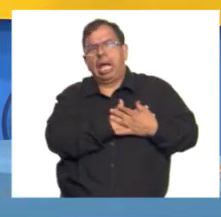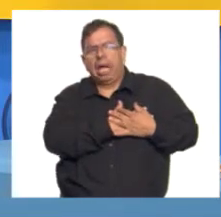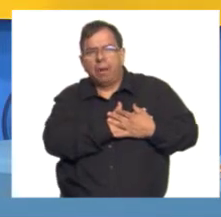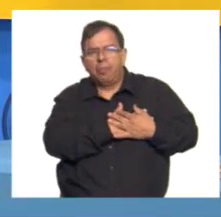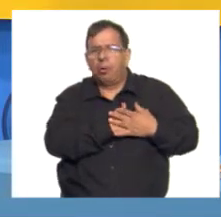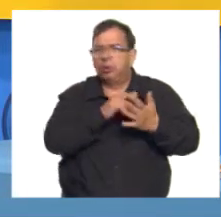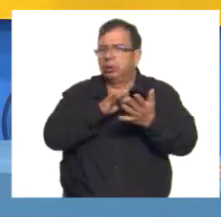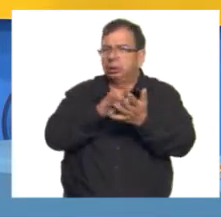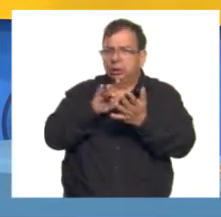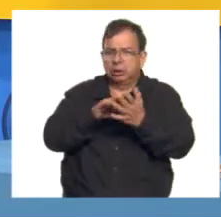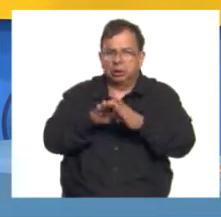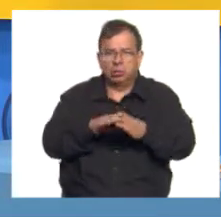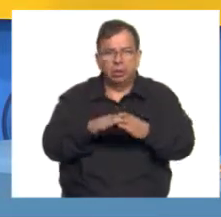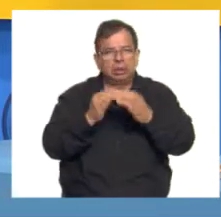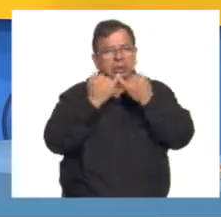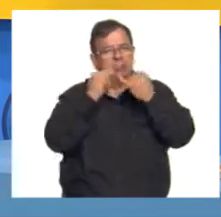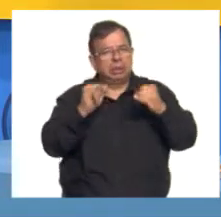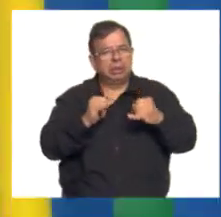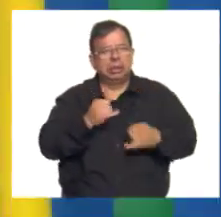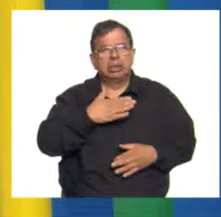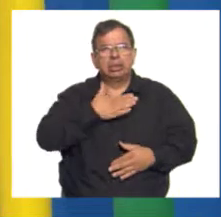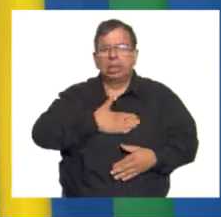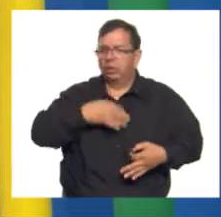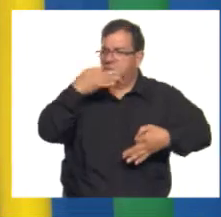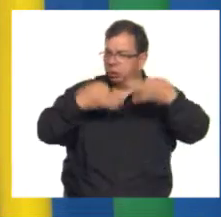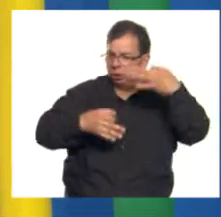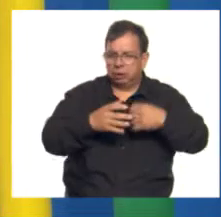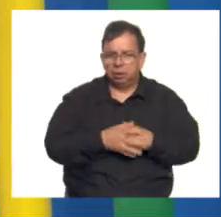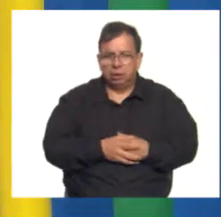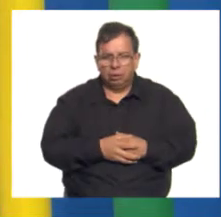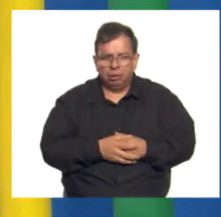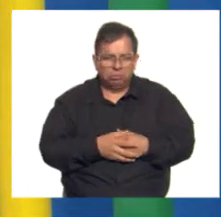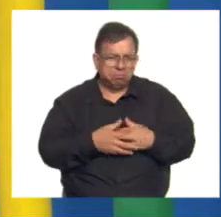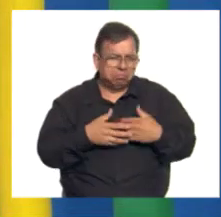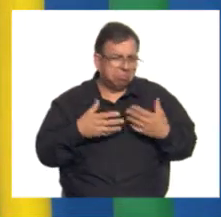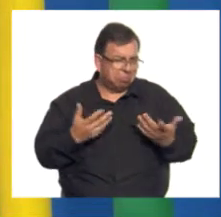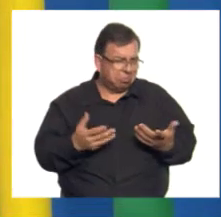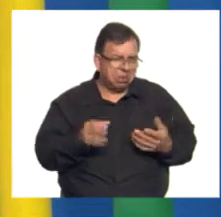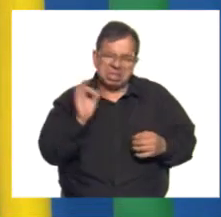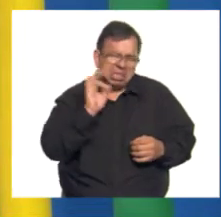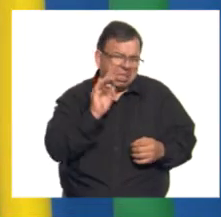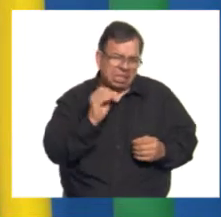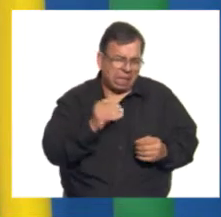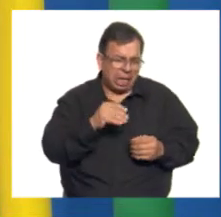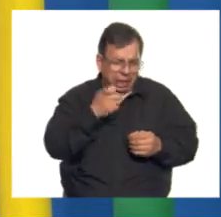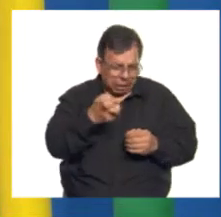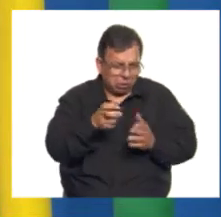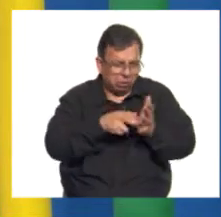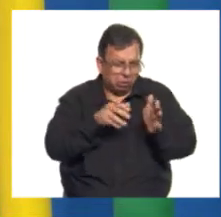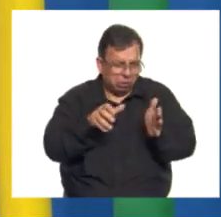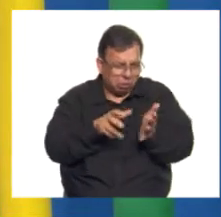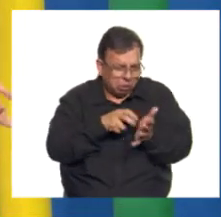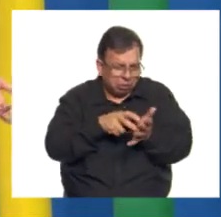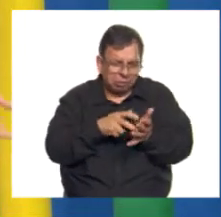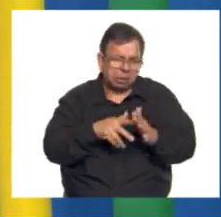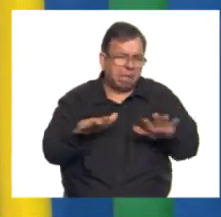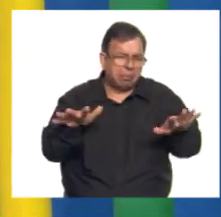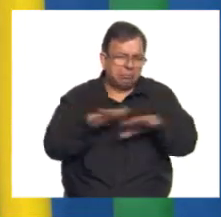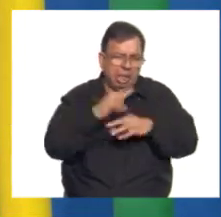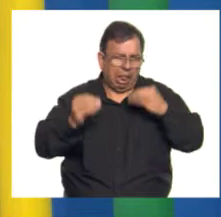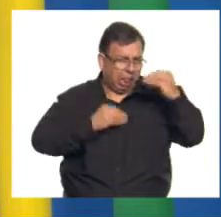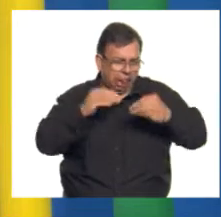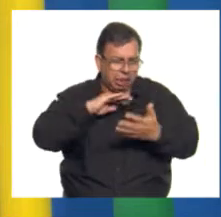en la independencia y la justicia. Seguro que con esta medida ya no hubo polarización o inconformidad por algún